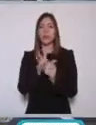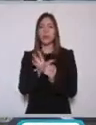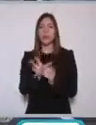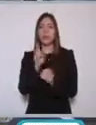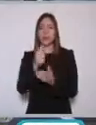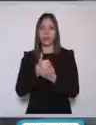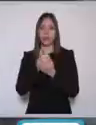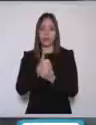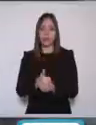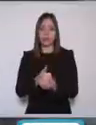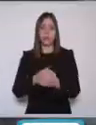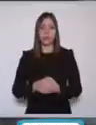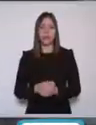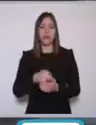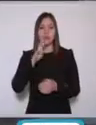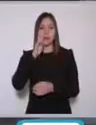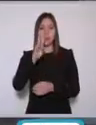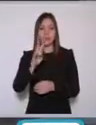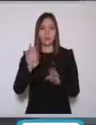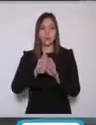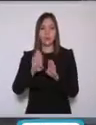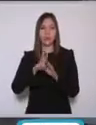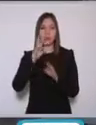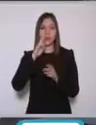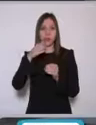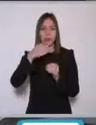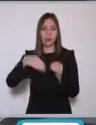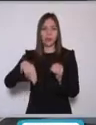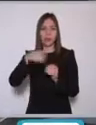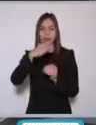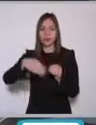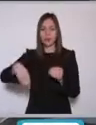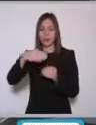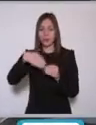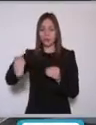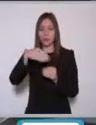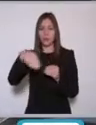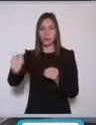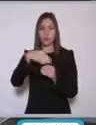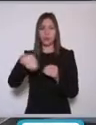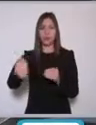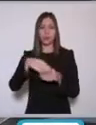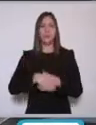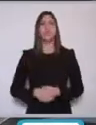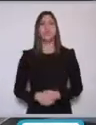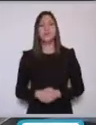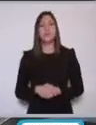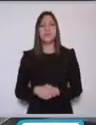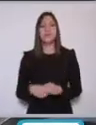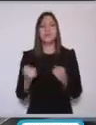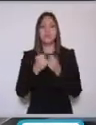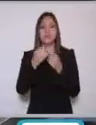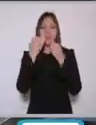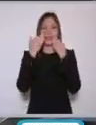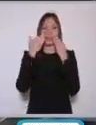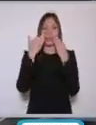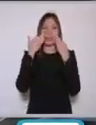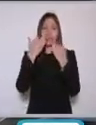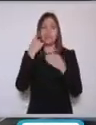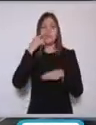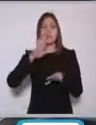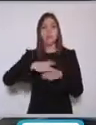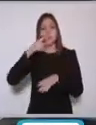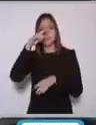caldo. Lo que voy a hacer, a ver, Charlie, vámonos acá. Lo que voy a hacer va a ser hacer unas láminas, ligeramente, unos cortes a lo largo.